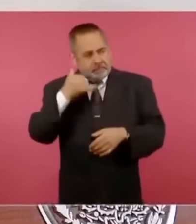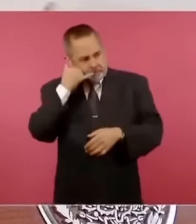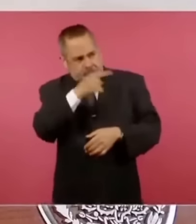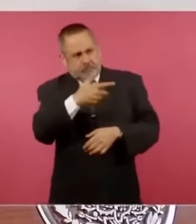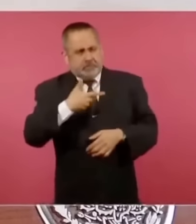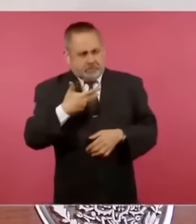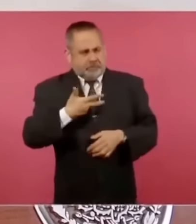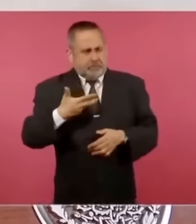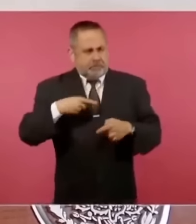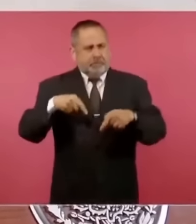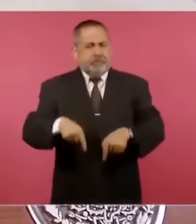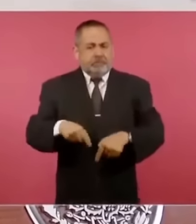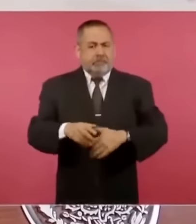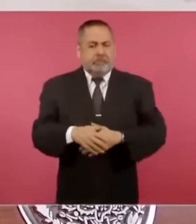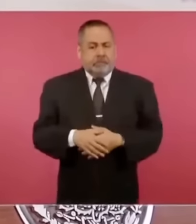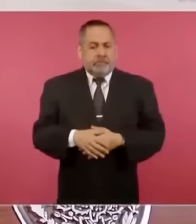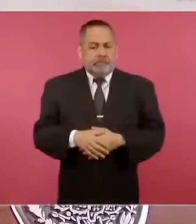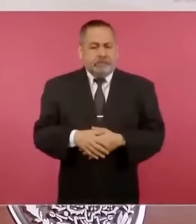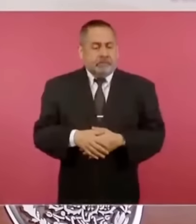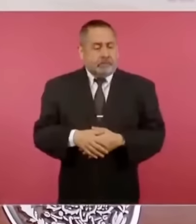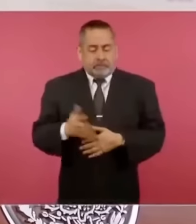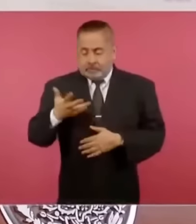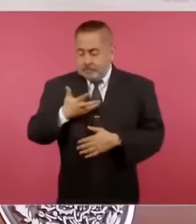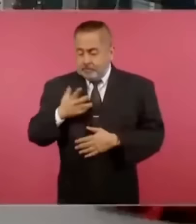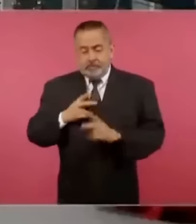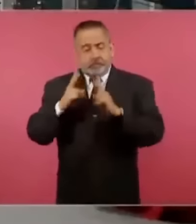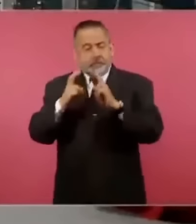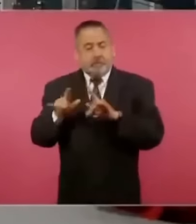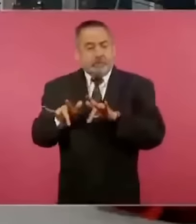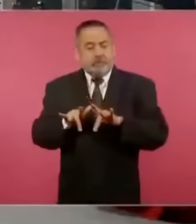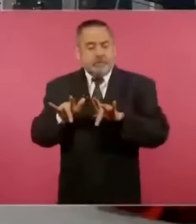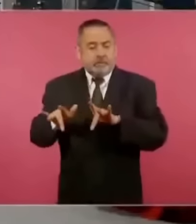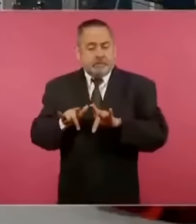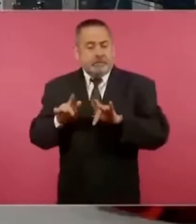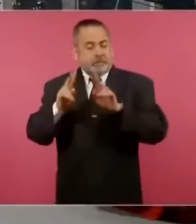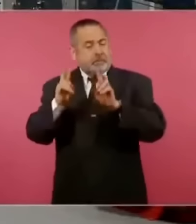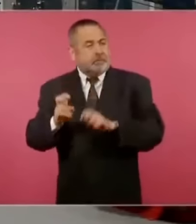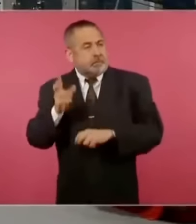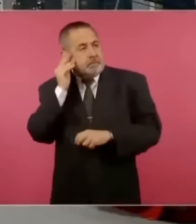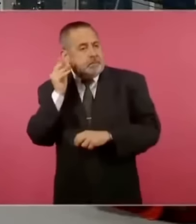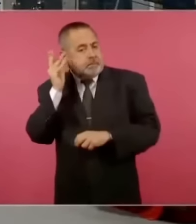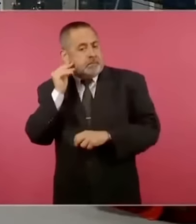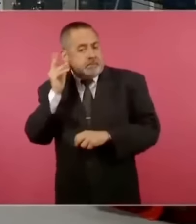y me llegan estas grabaciones